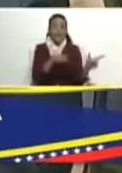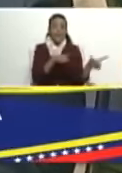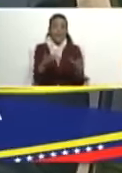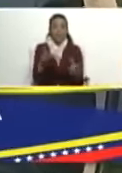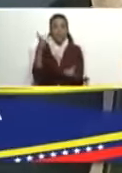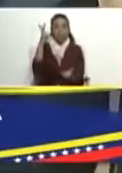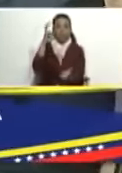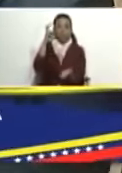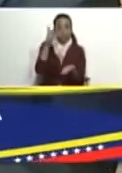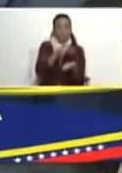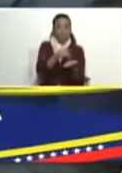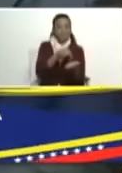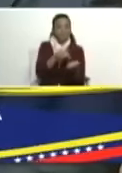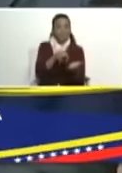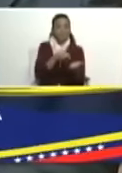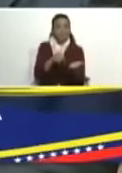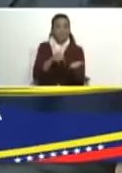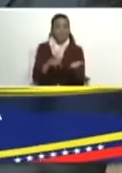Lápiz.